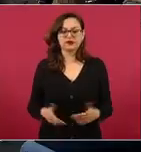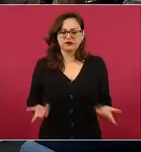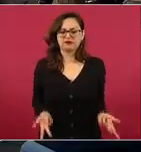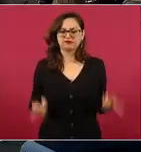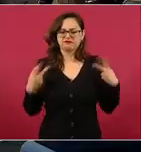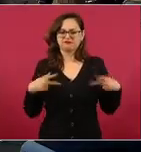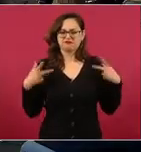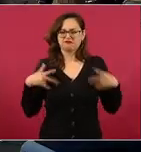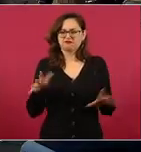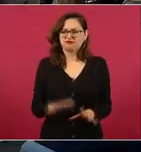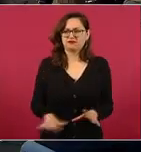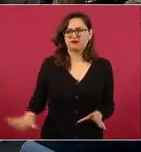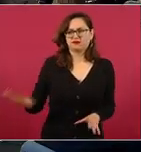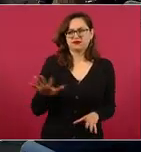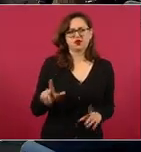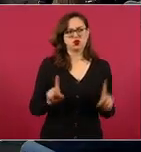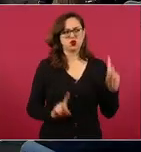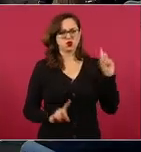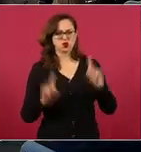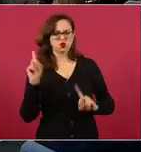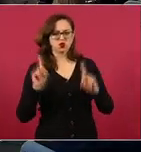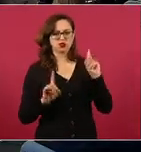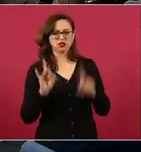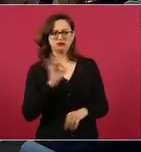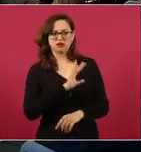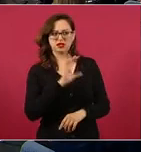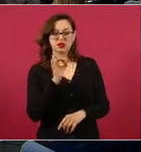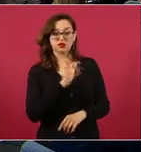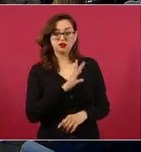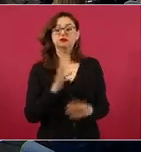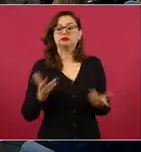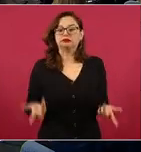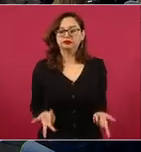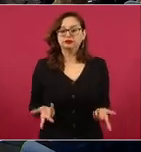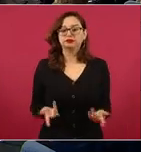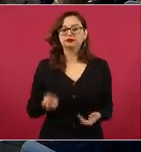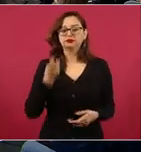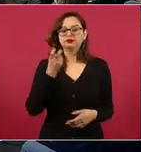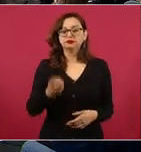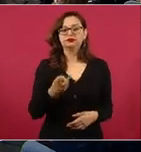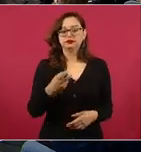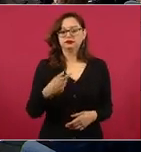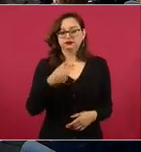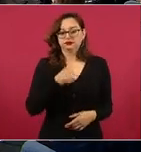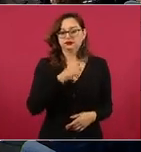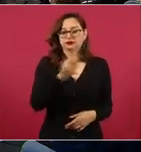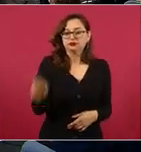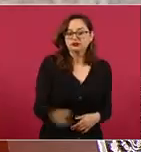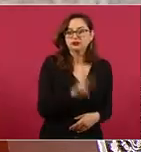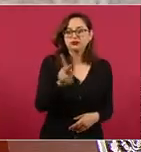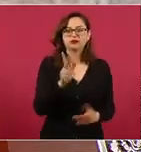temor, pues, a que nos agredieran en los pueblos.